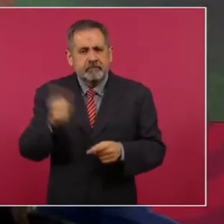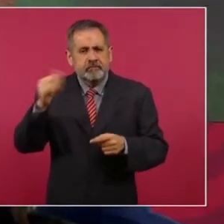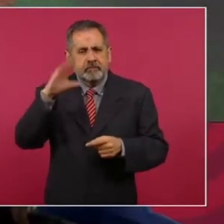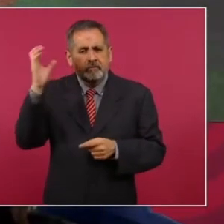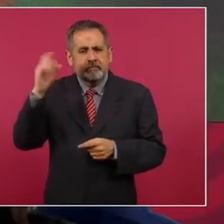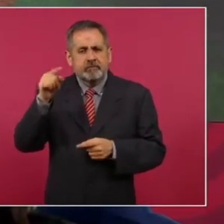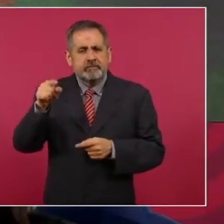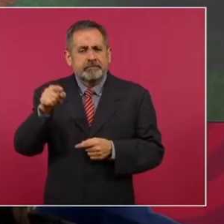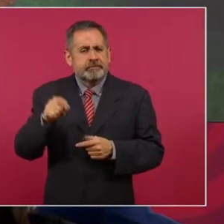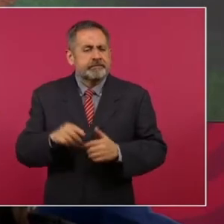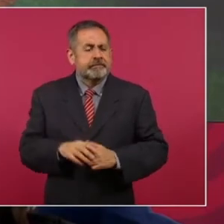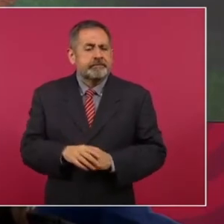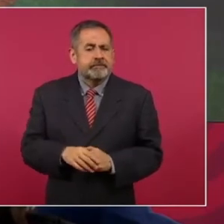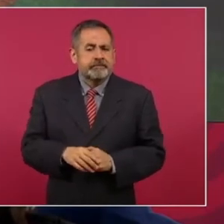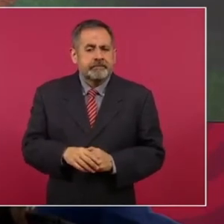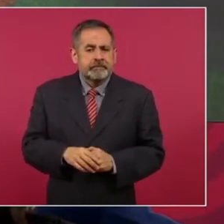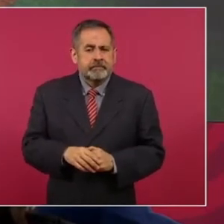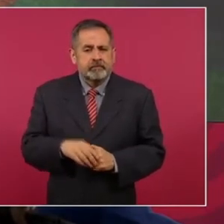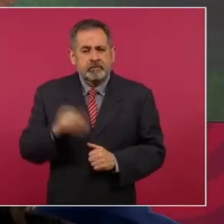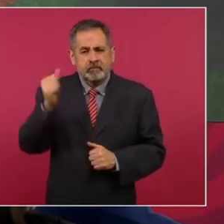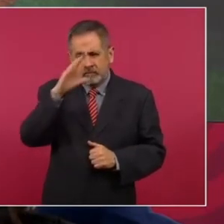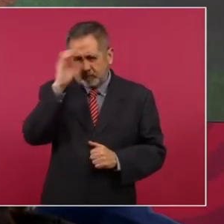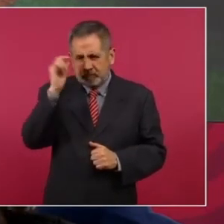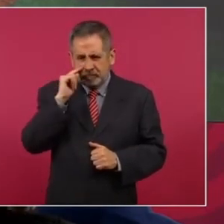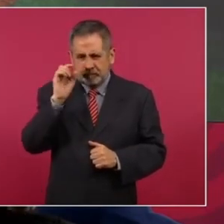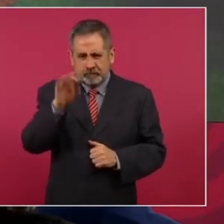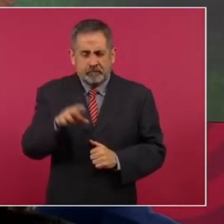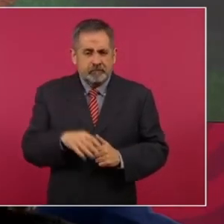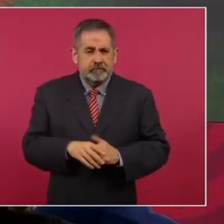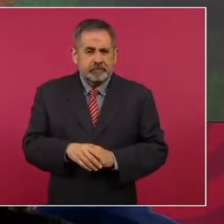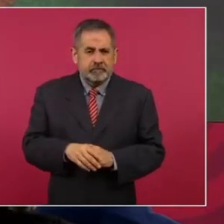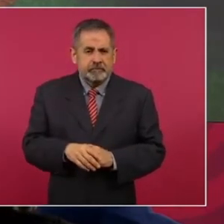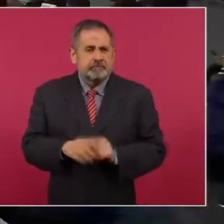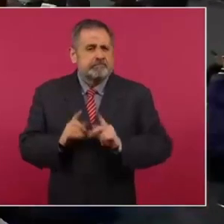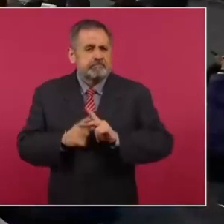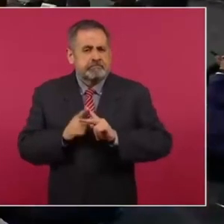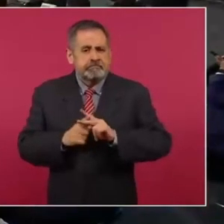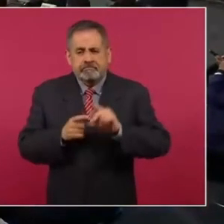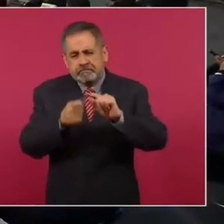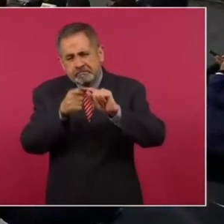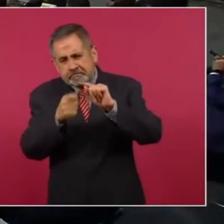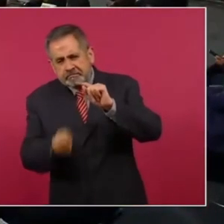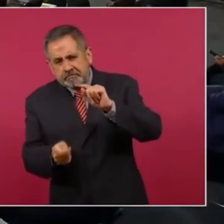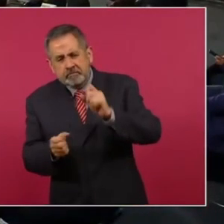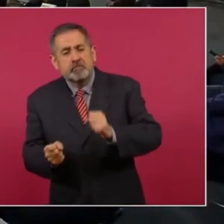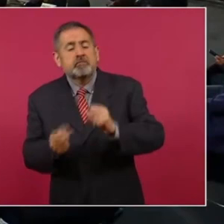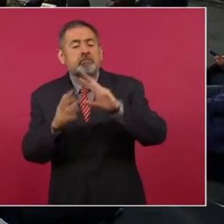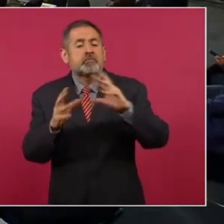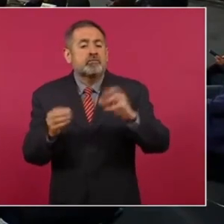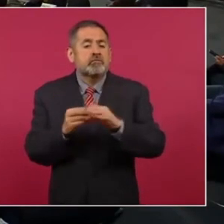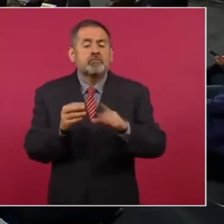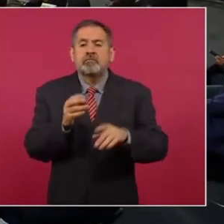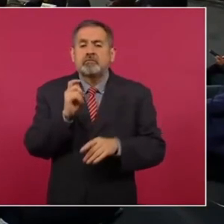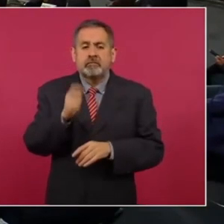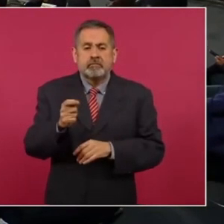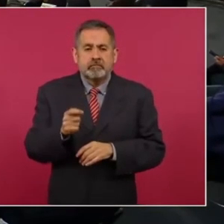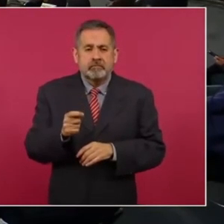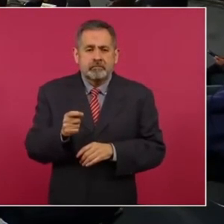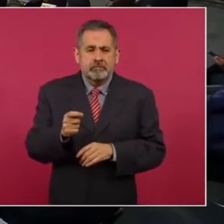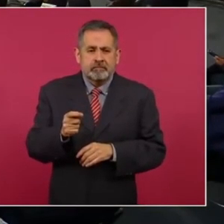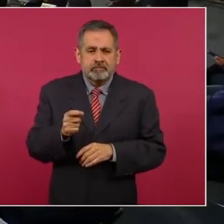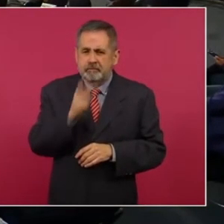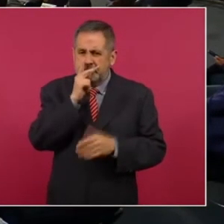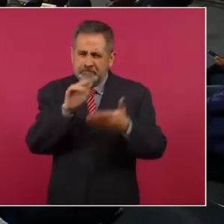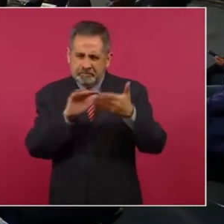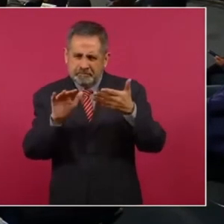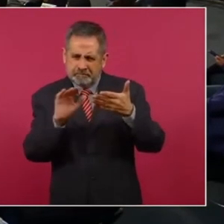Que se las mande. Porque hicieron la cuenta y tiene incluso un textito.